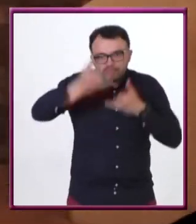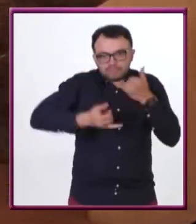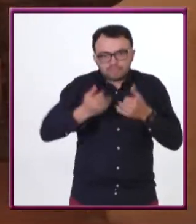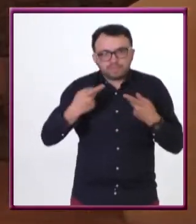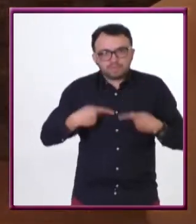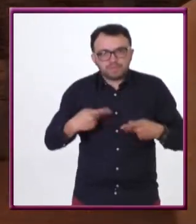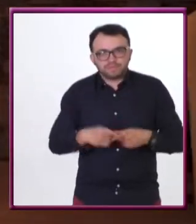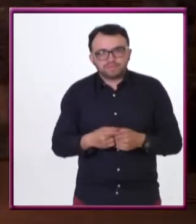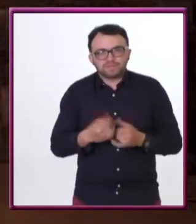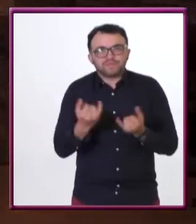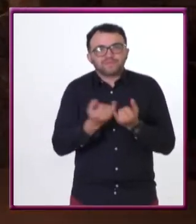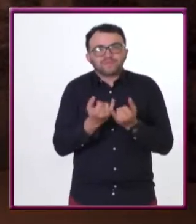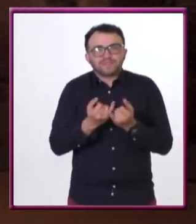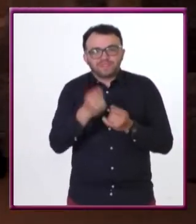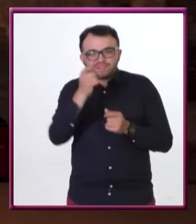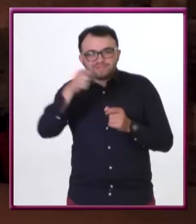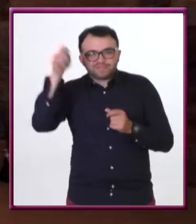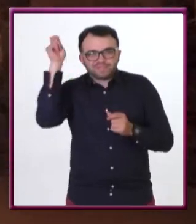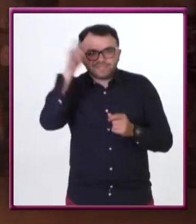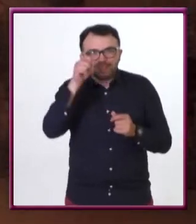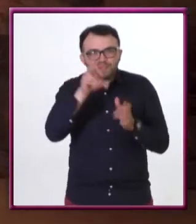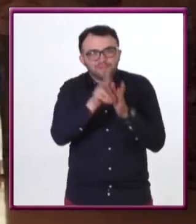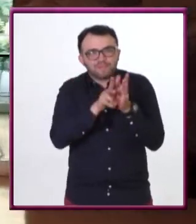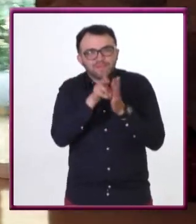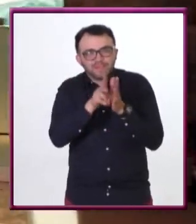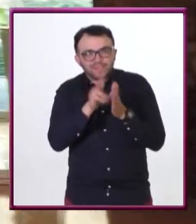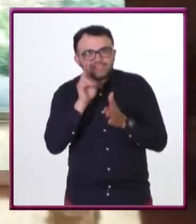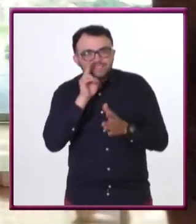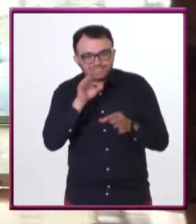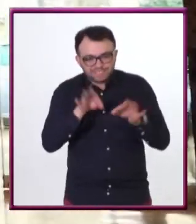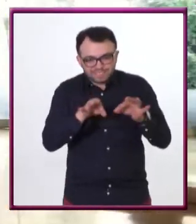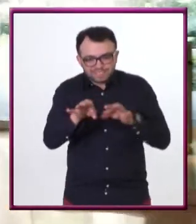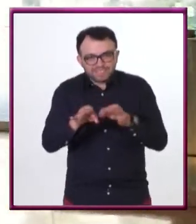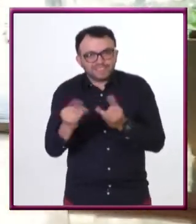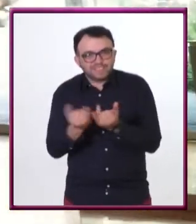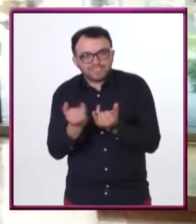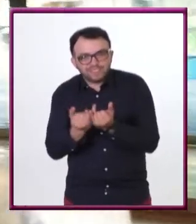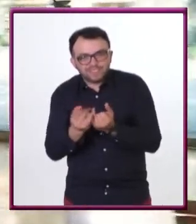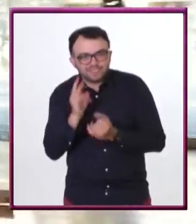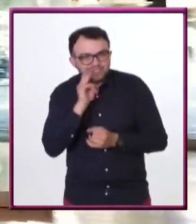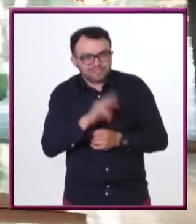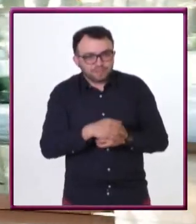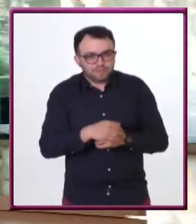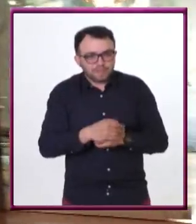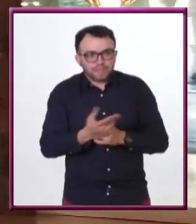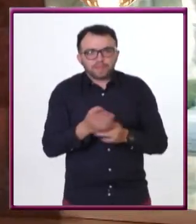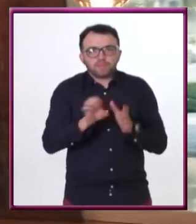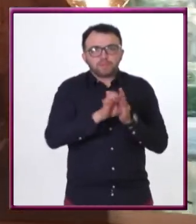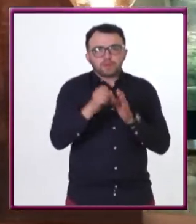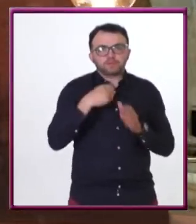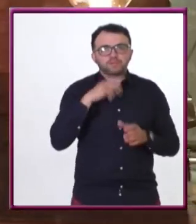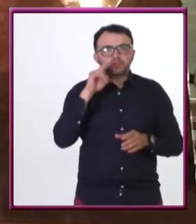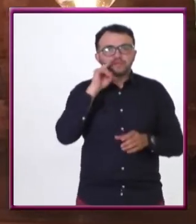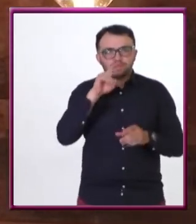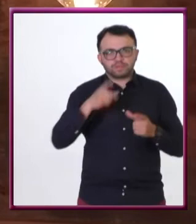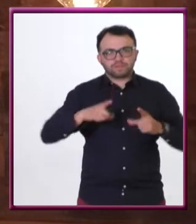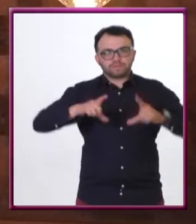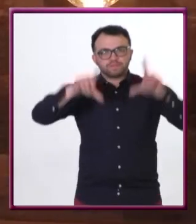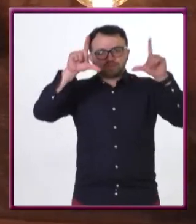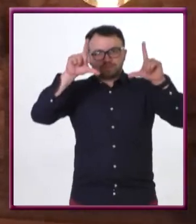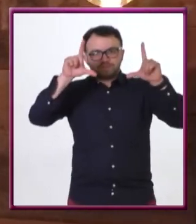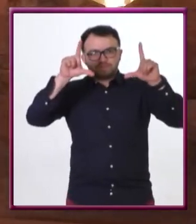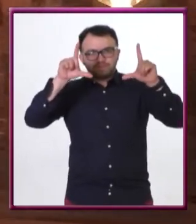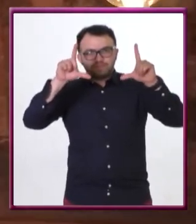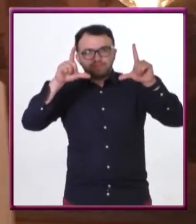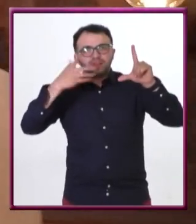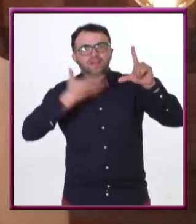Harry Potter tiene una partida de ajedrez mágico. Uh-huh. Acaba de salir una serie de un ajedrecista que quiere ser la mejor del mundo. Uh-huh. Hay otra